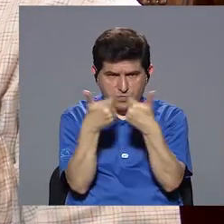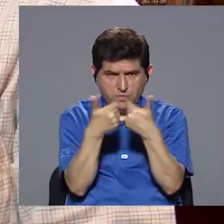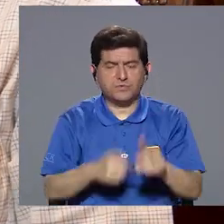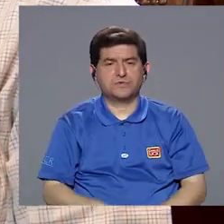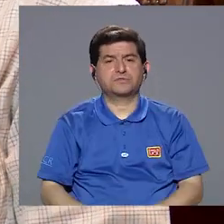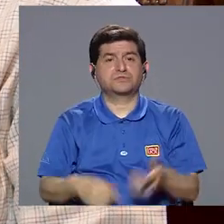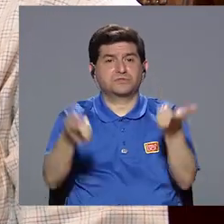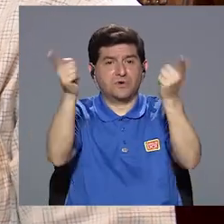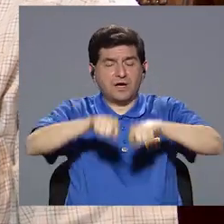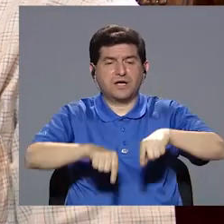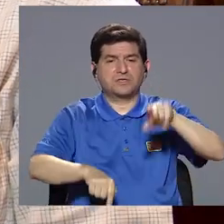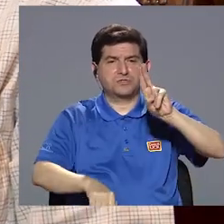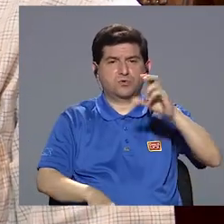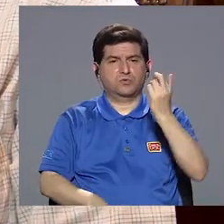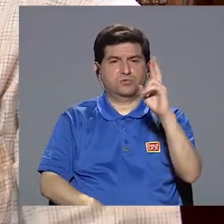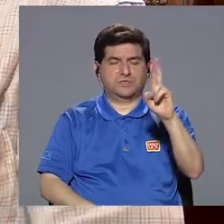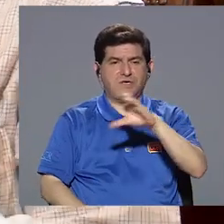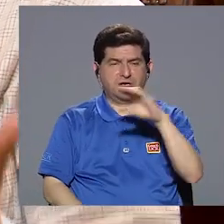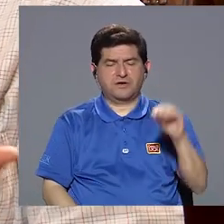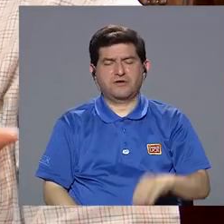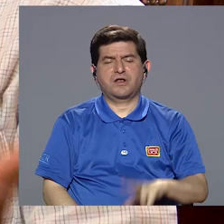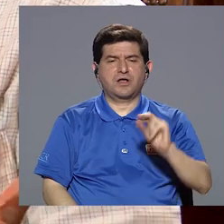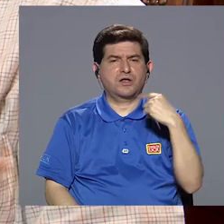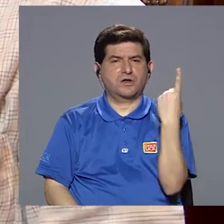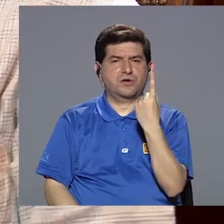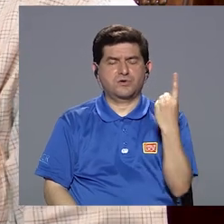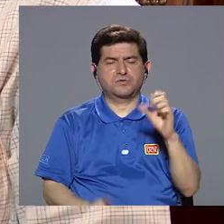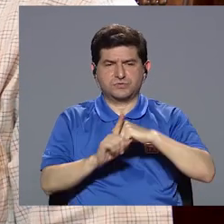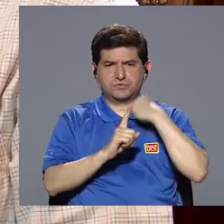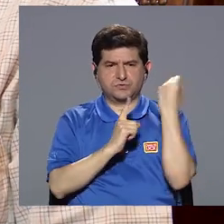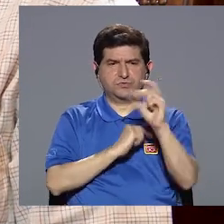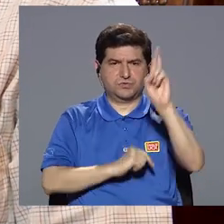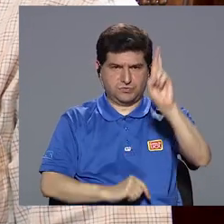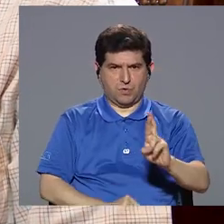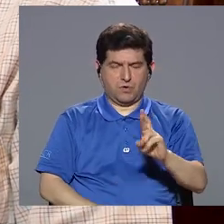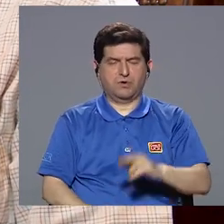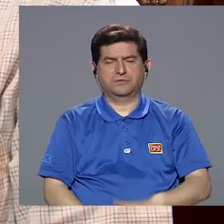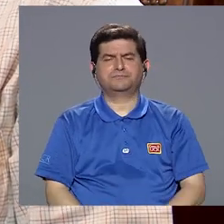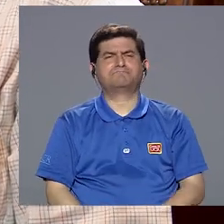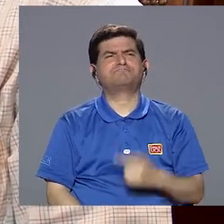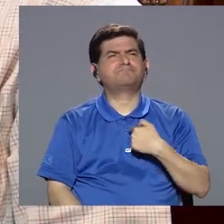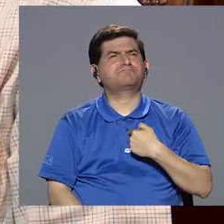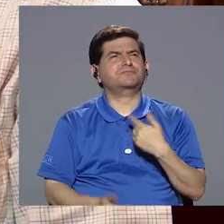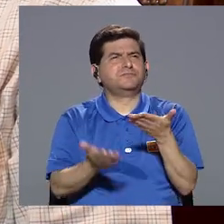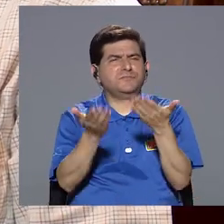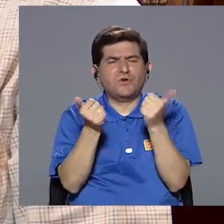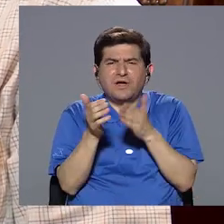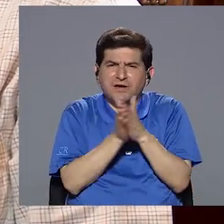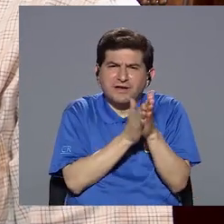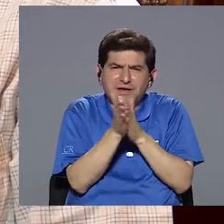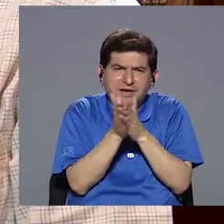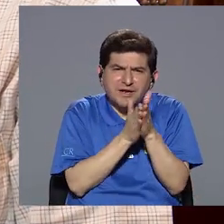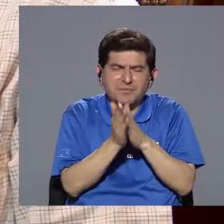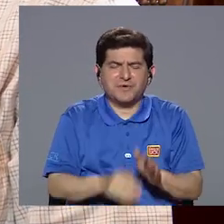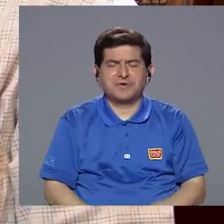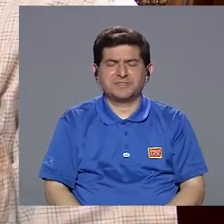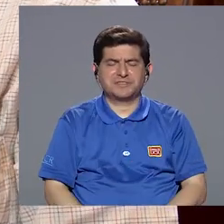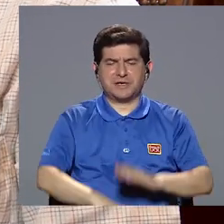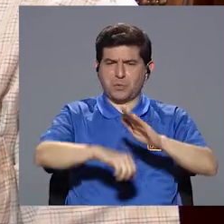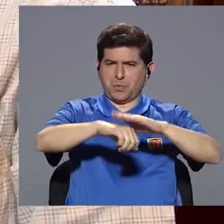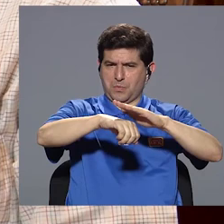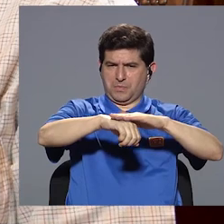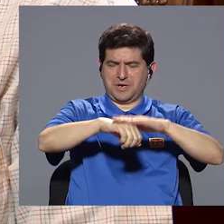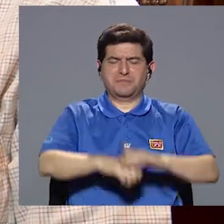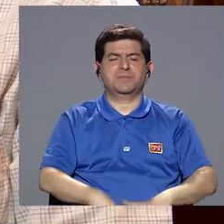colectivo como es el entorno de la universidad de costa rica y más allá del entorno de la sociedad costarricense entonces quise aprovechar